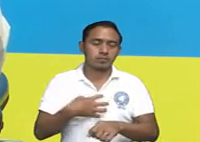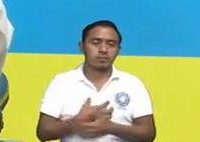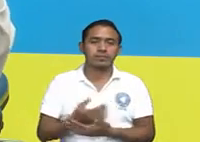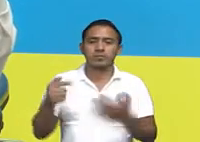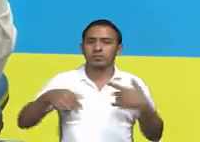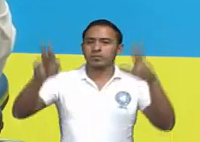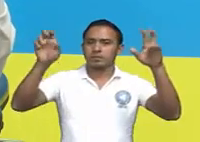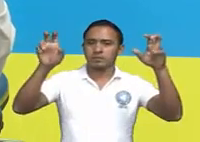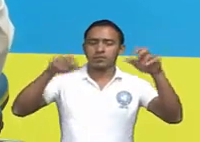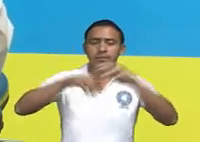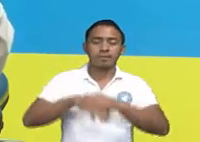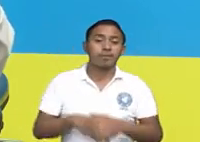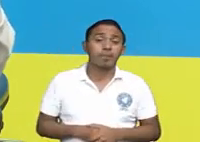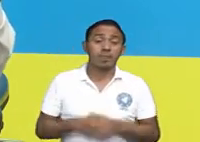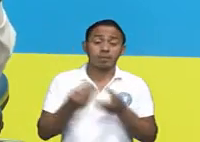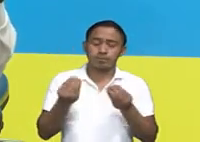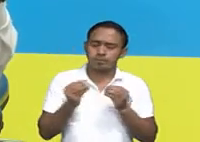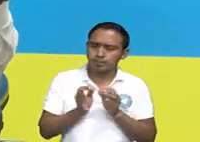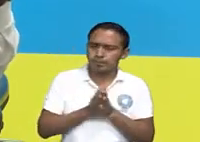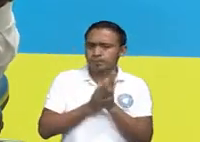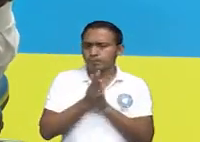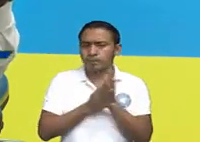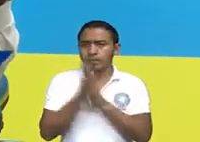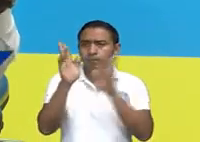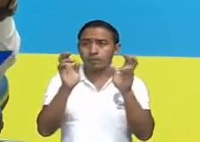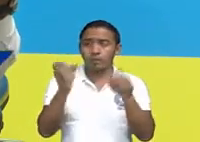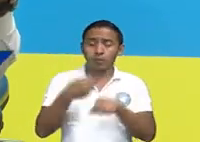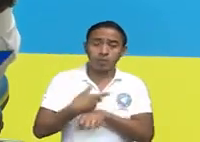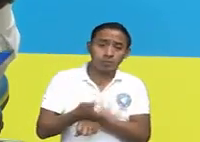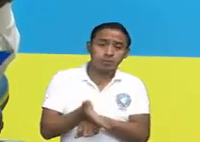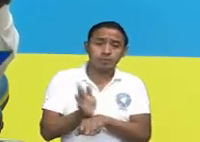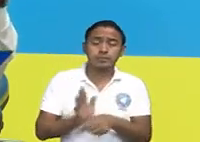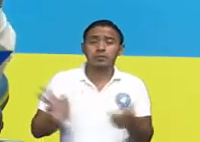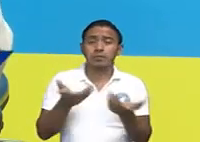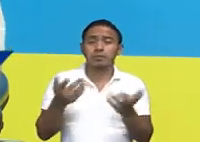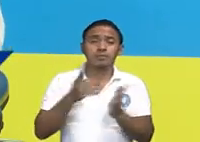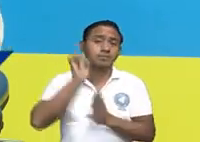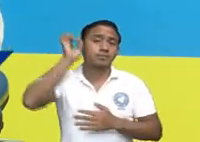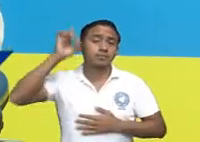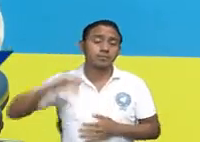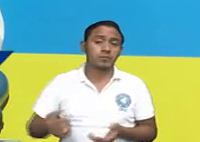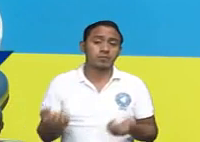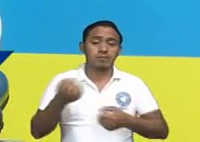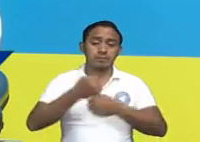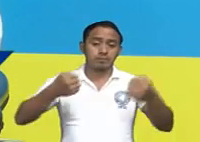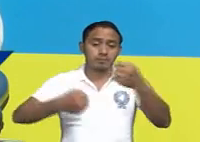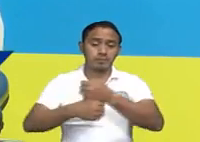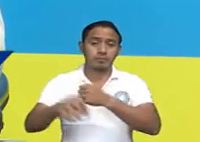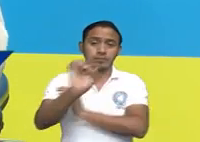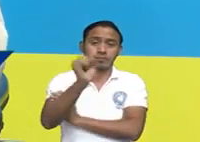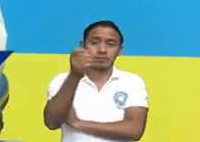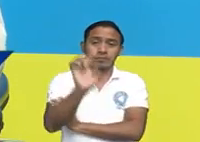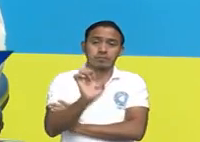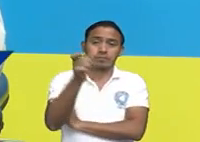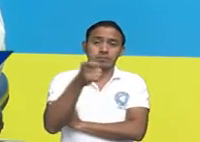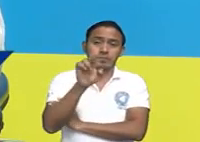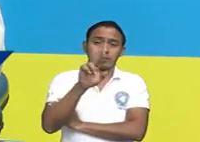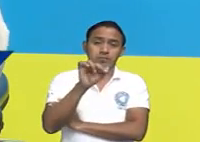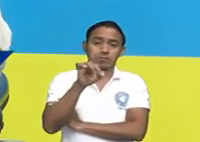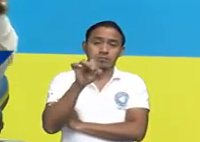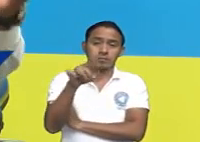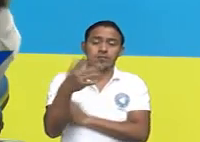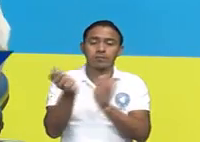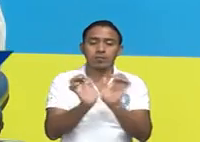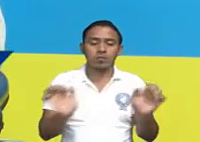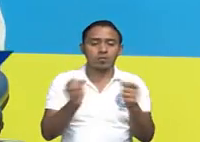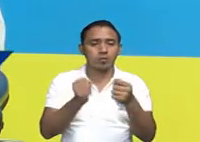Hoy estamos tocando un tema muy interesante como son los consejos para el desarrollo de la sexualidad de nuestros niños y nuestras